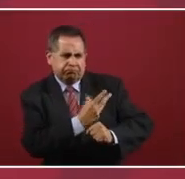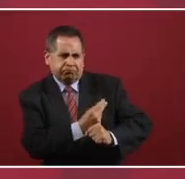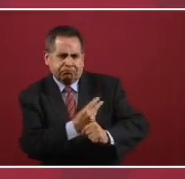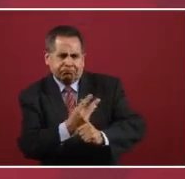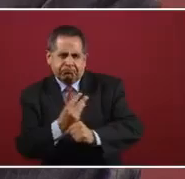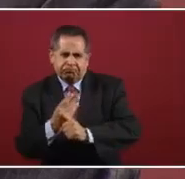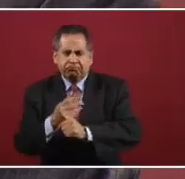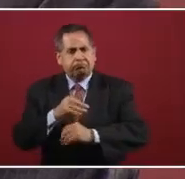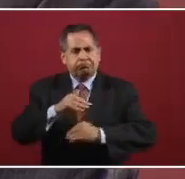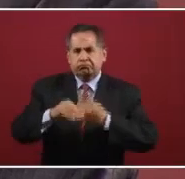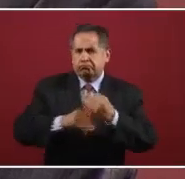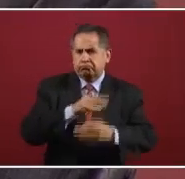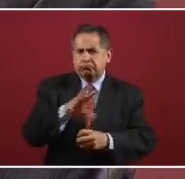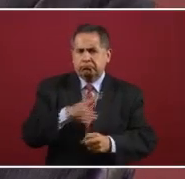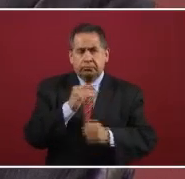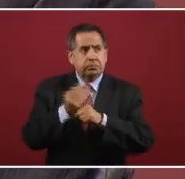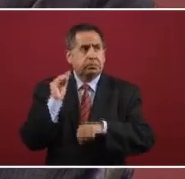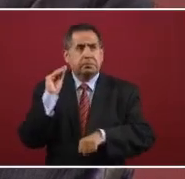trabajos.